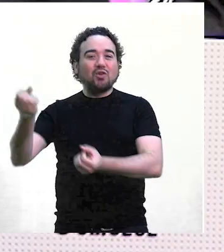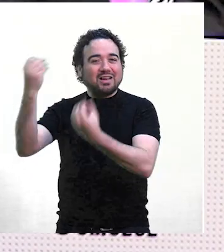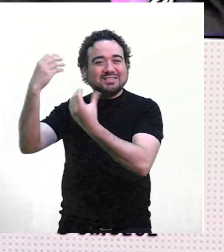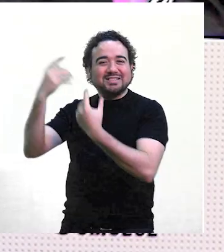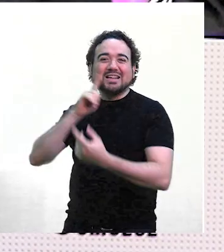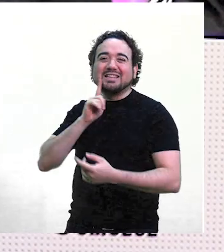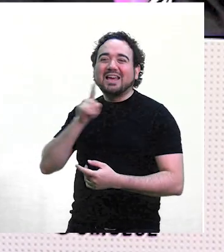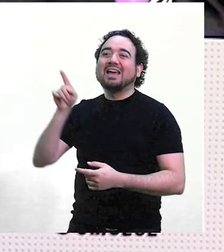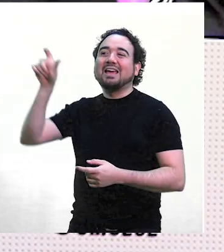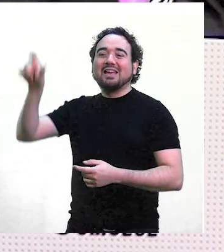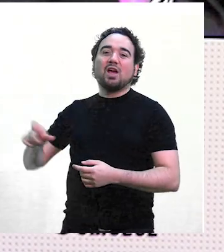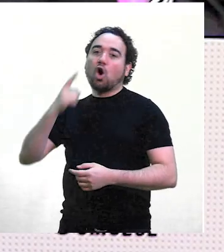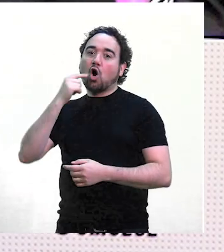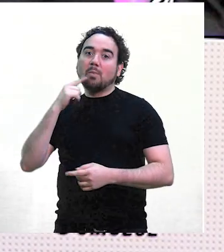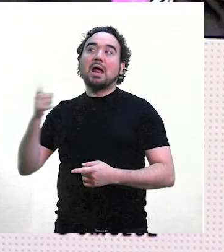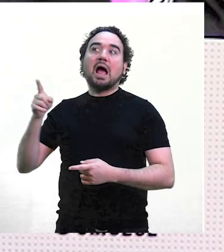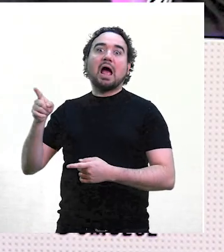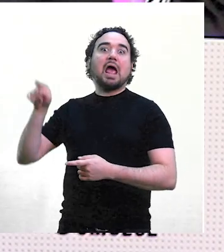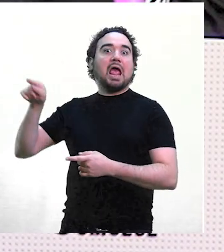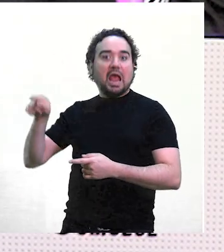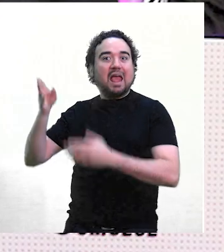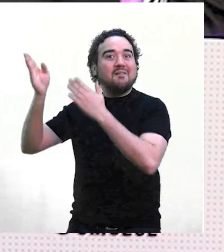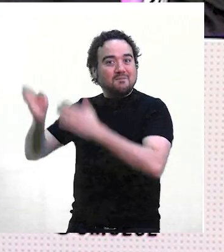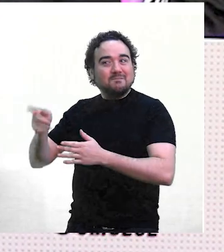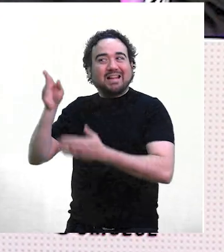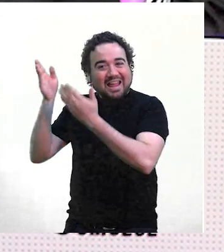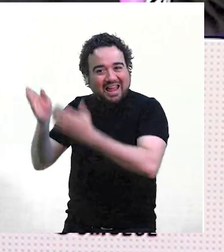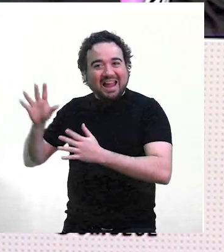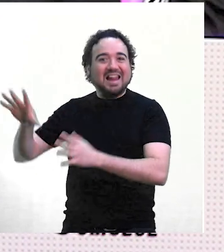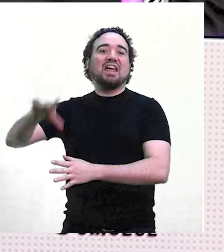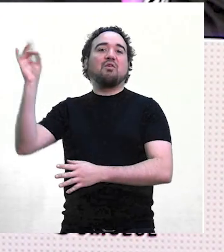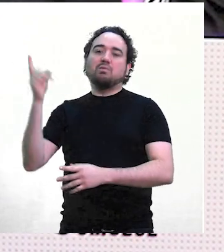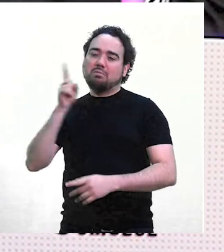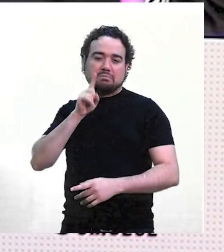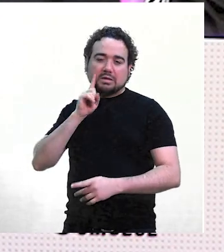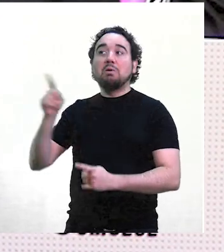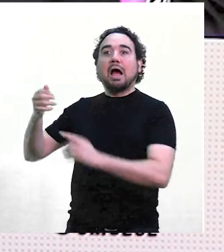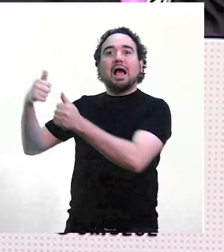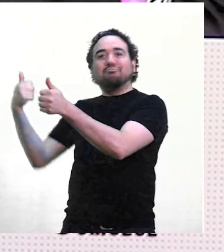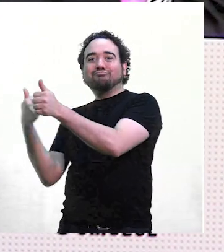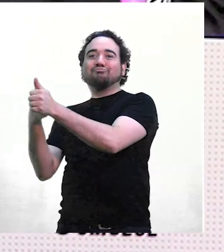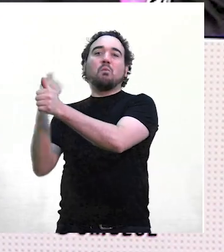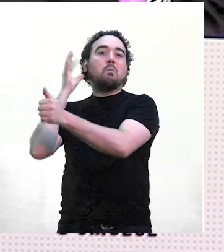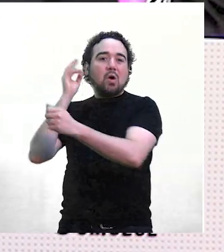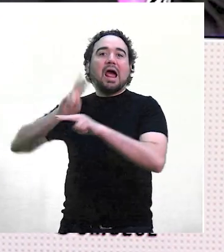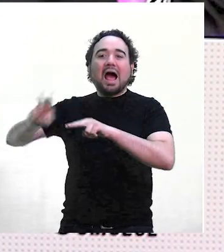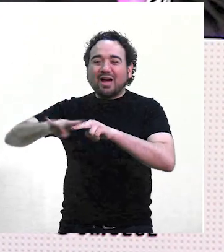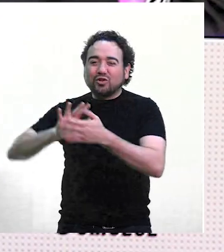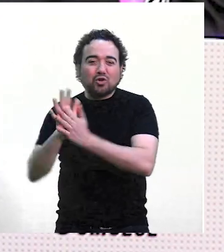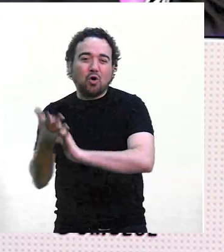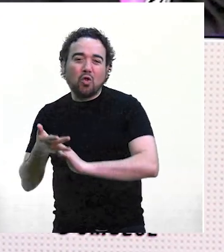y uno se acuerda de que porque te enseñan el nombre del hombre. Claro, Exacto. sí, es verdad. Entonces Sí. es como que uno literal tiene el nombre del